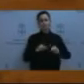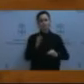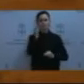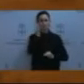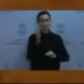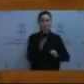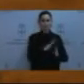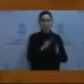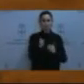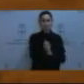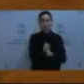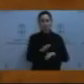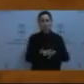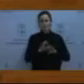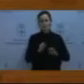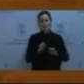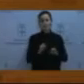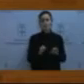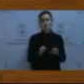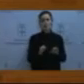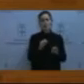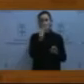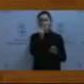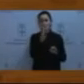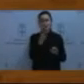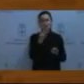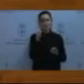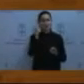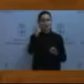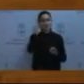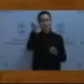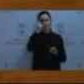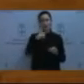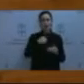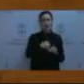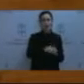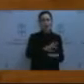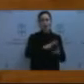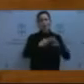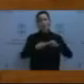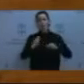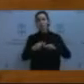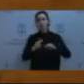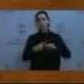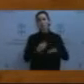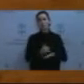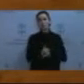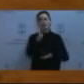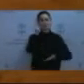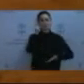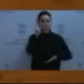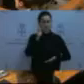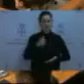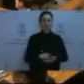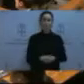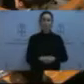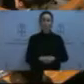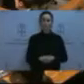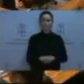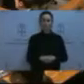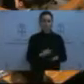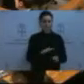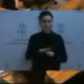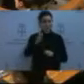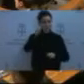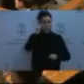que priorizar las perspectivas de género en la aplicación de las políticas agrarias. En el mundo rural,